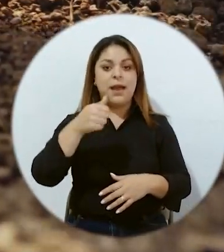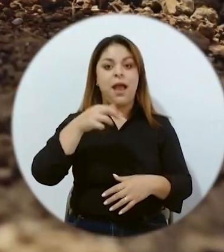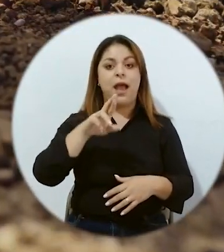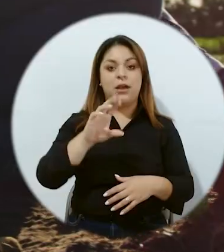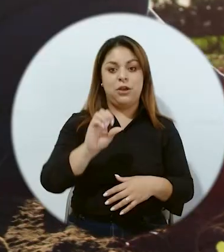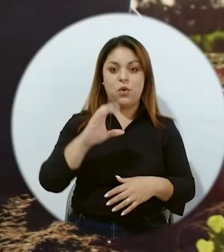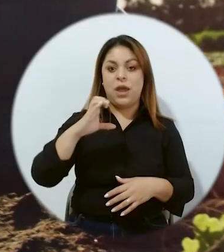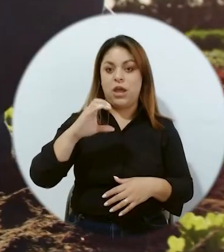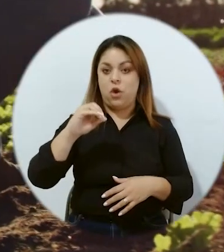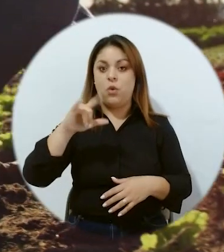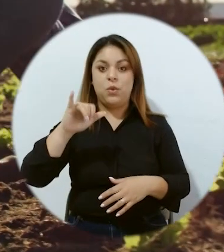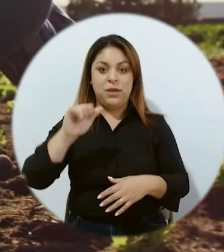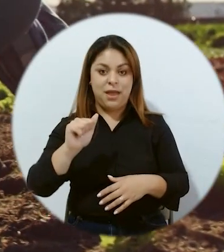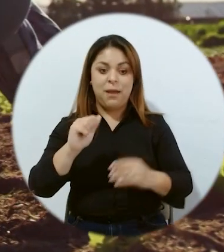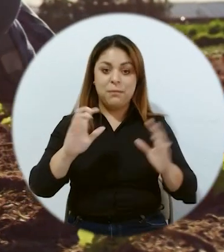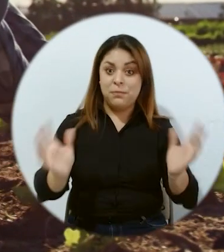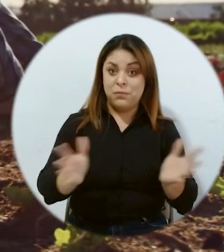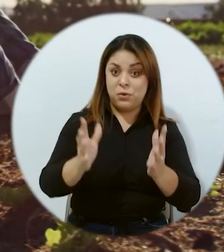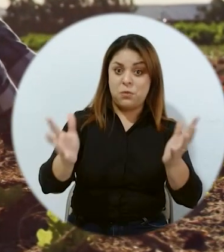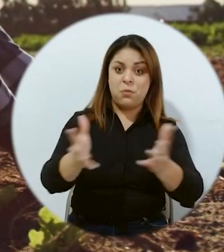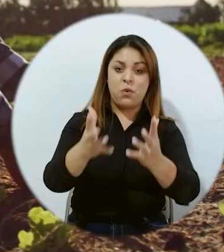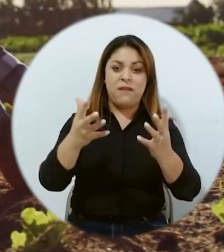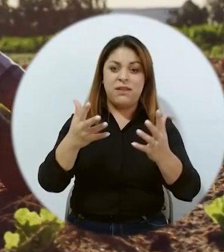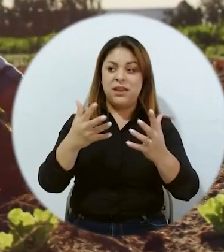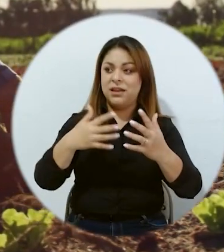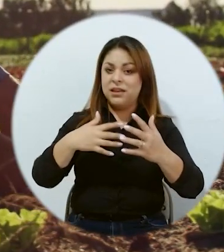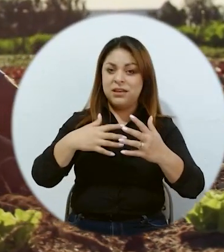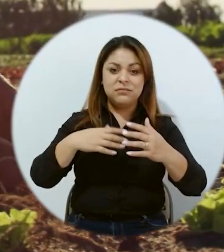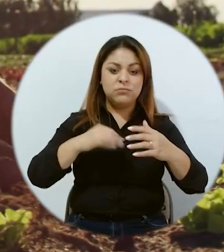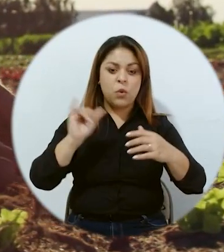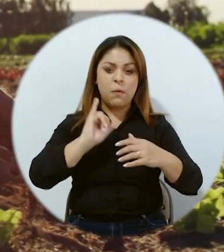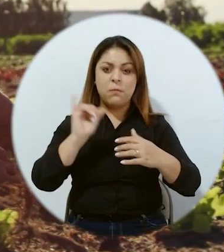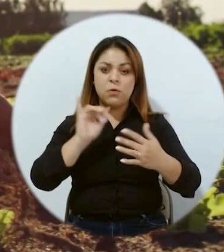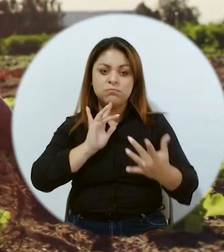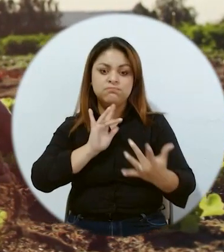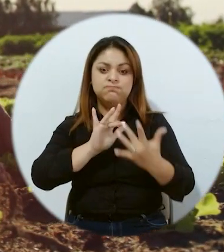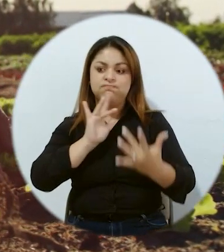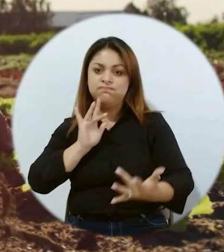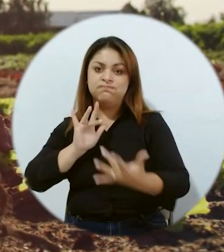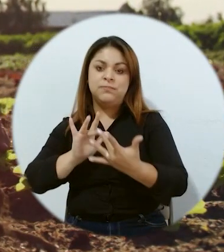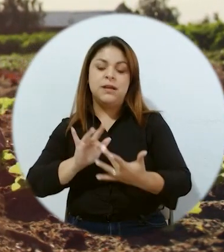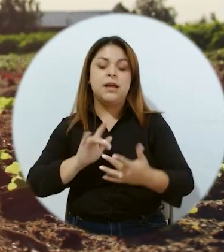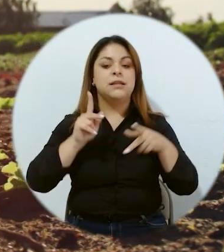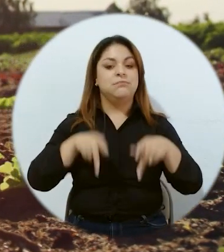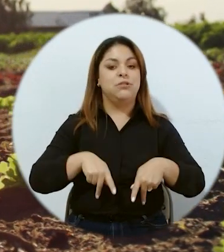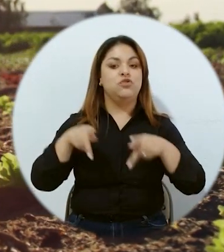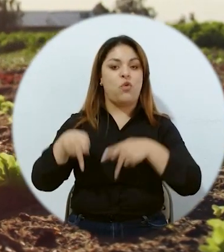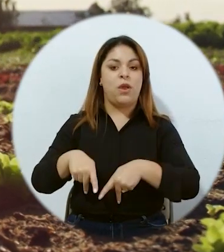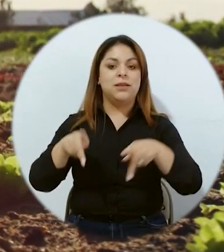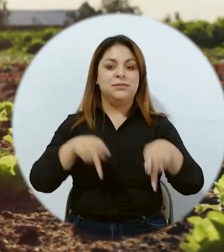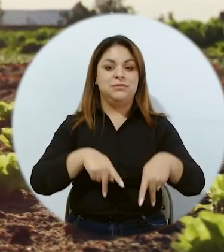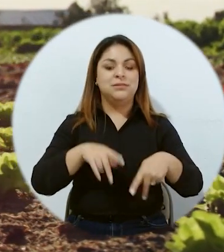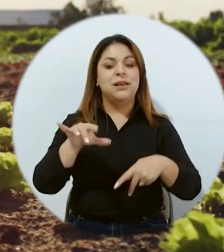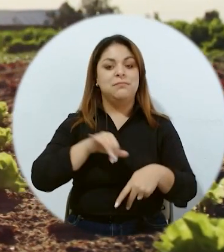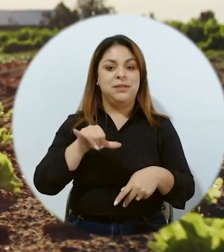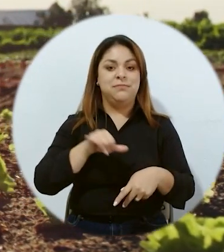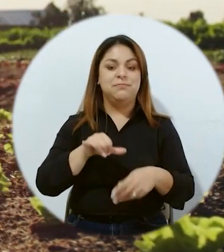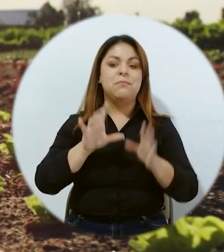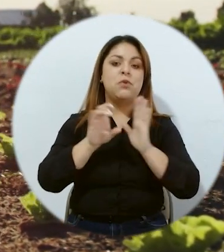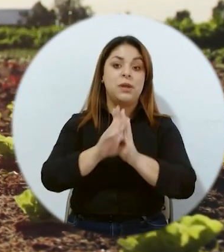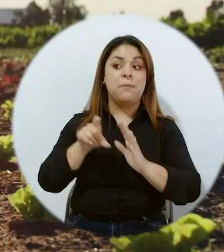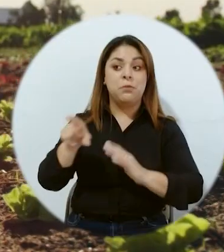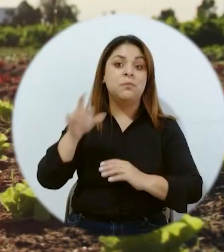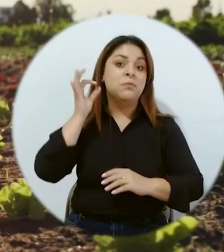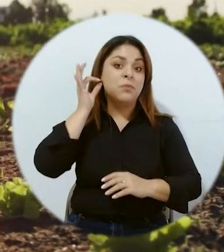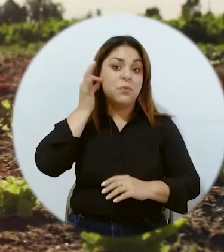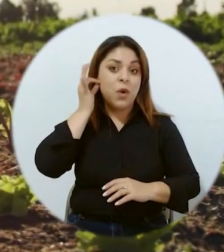agroecología promueve las sinergias entre las personas. Y creo que aquí Marliet es un buen ejemplo de eso, cómo